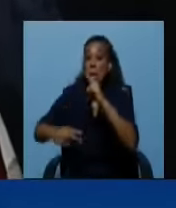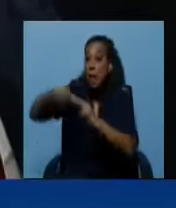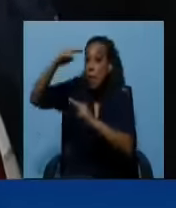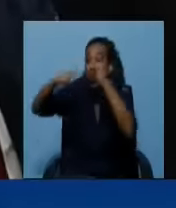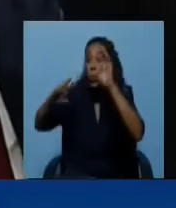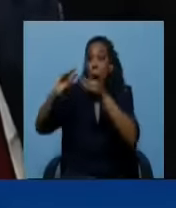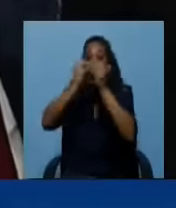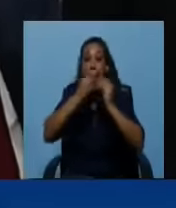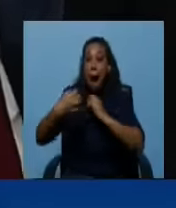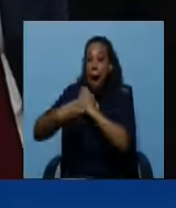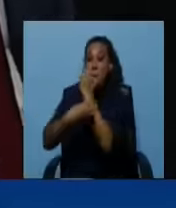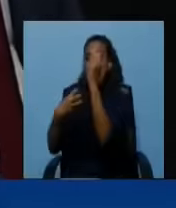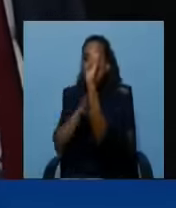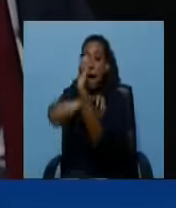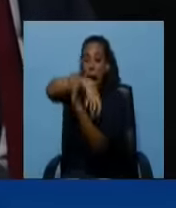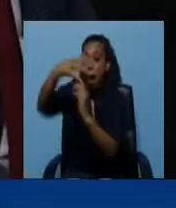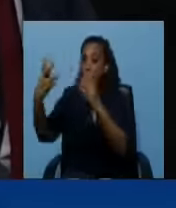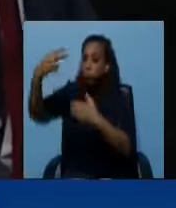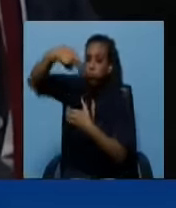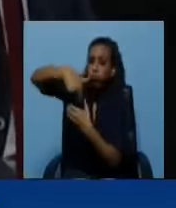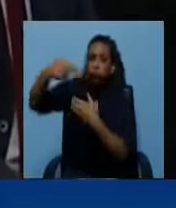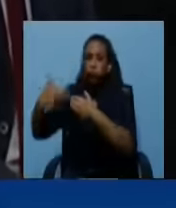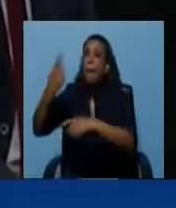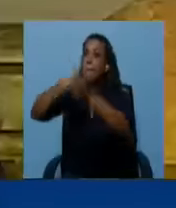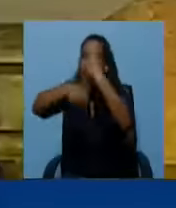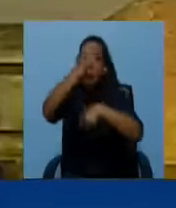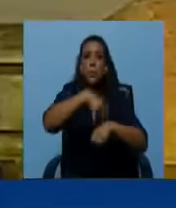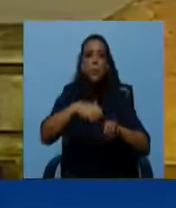infraestructura, para financiar su comercio,